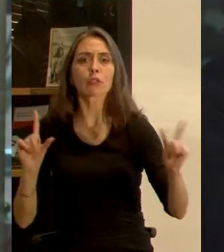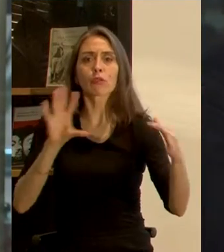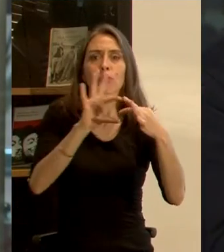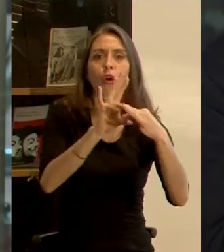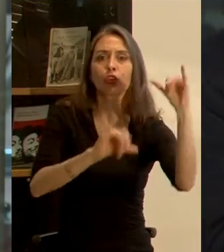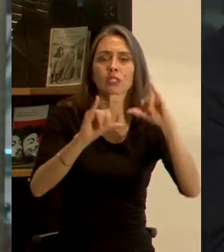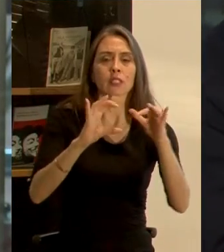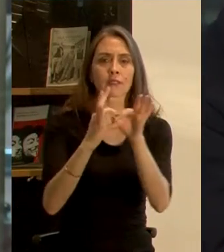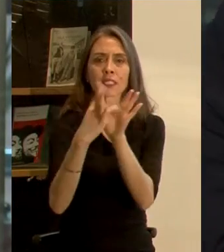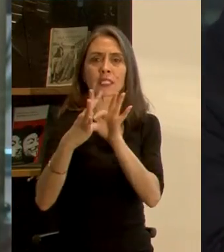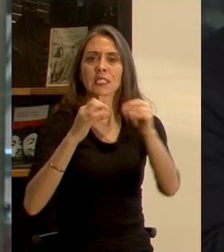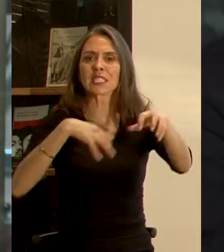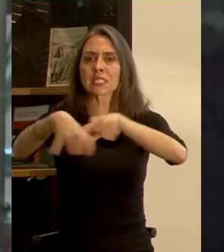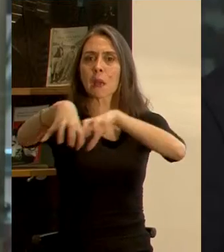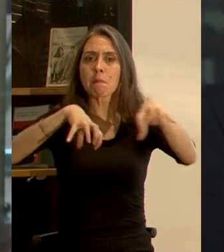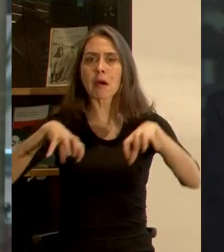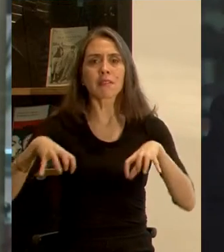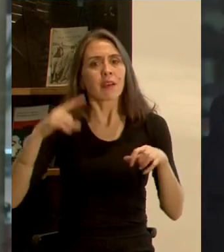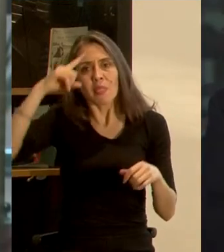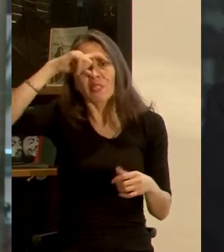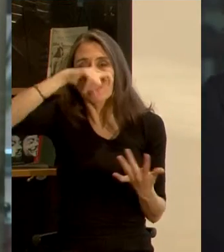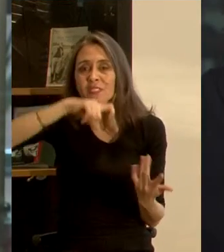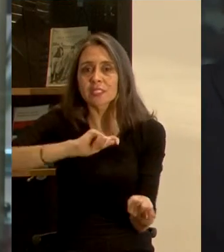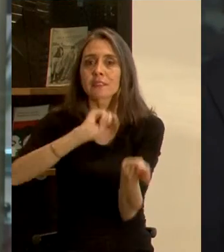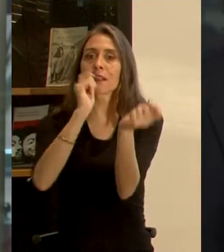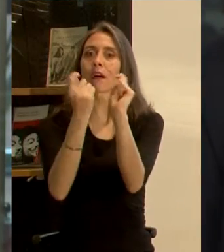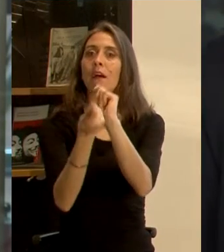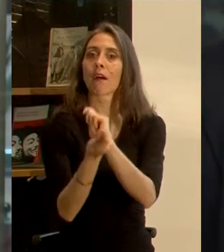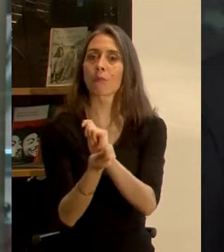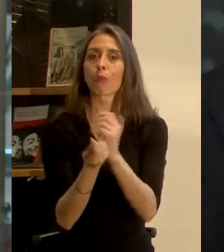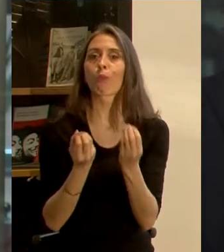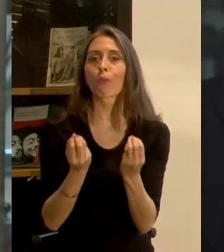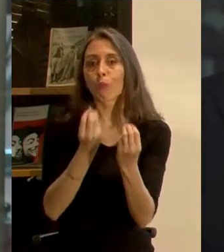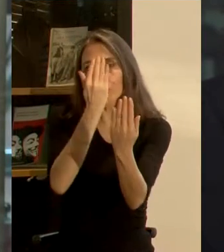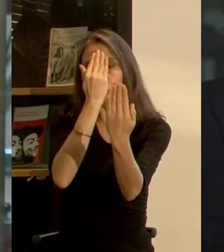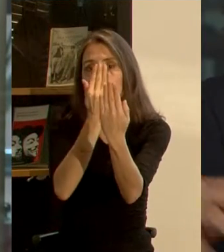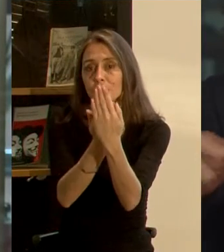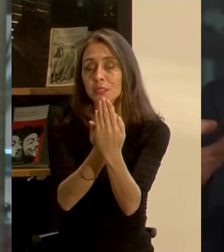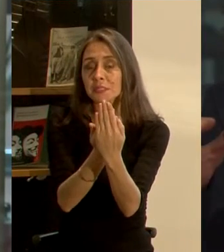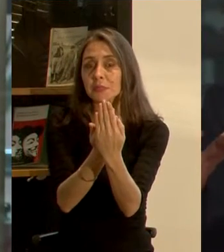difícil poder cambiar y poder enfrentar